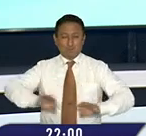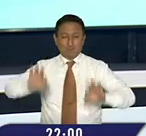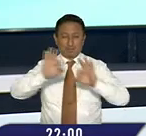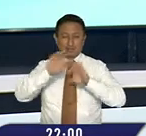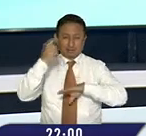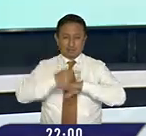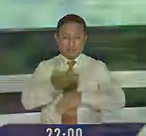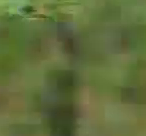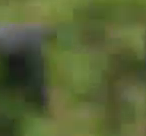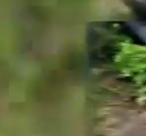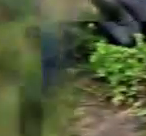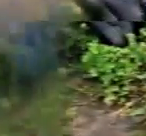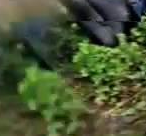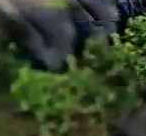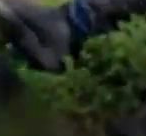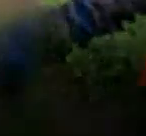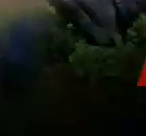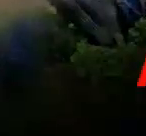día.